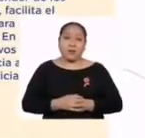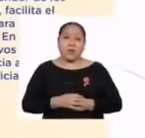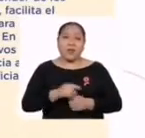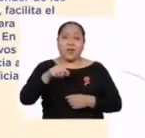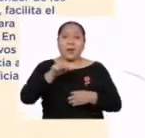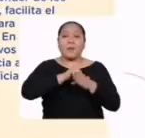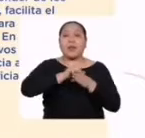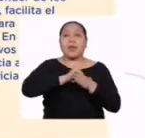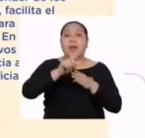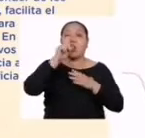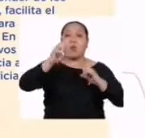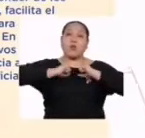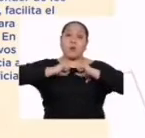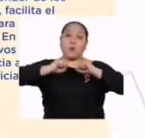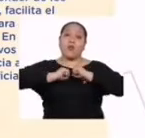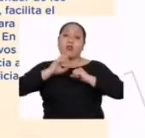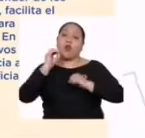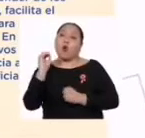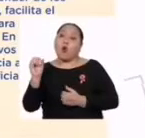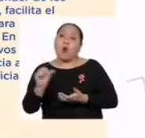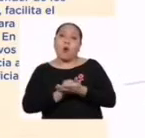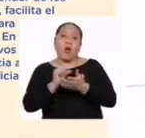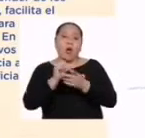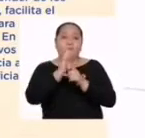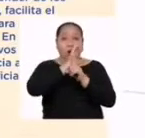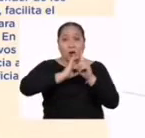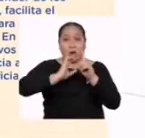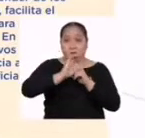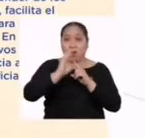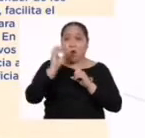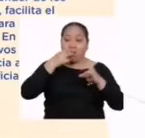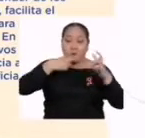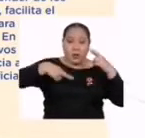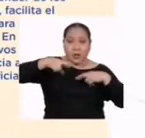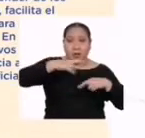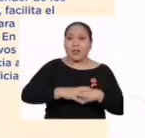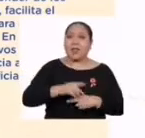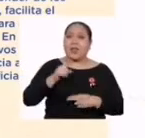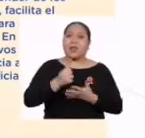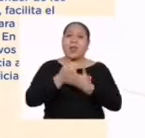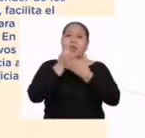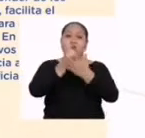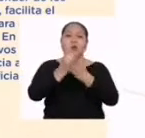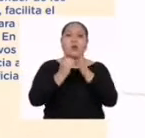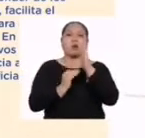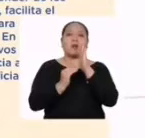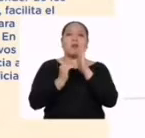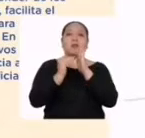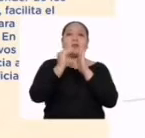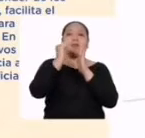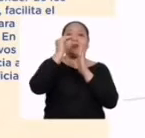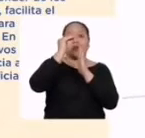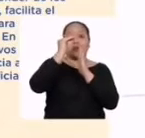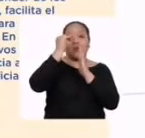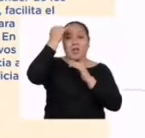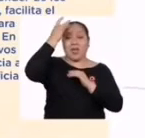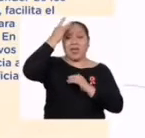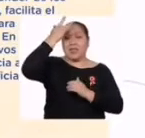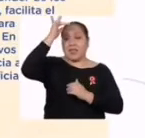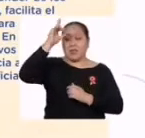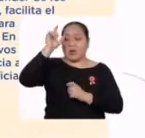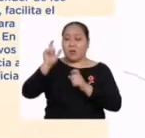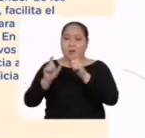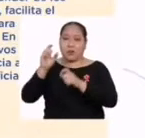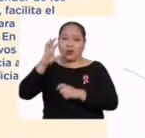un deporte o actividad cultural o recreativa favorece el crecimiento integral en las niñas y los niños. Transmite